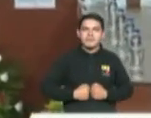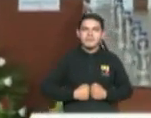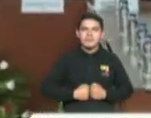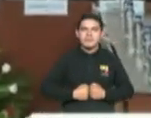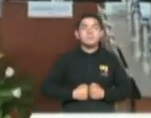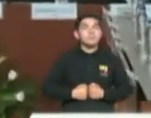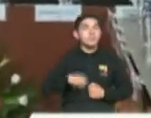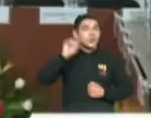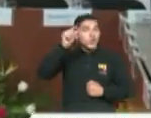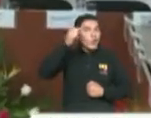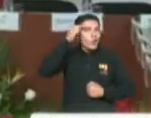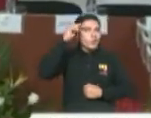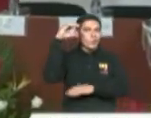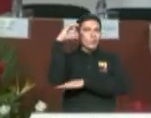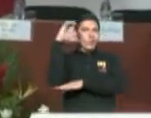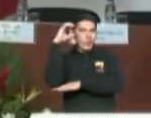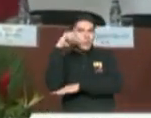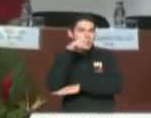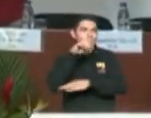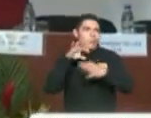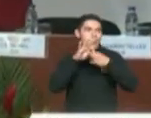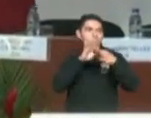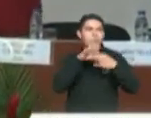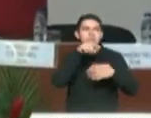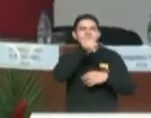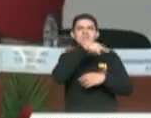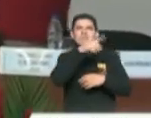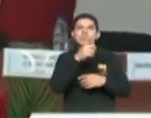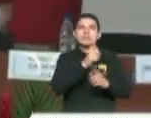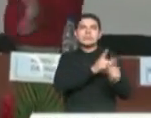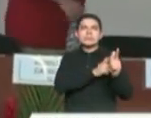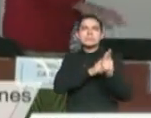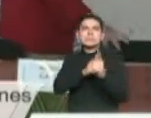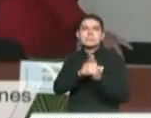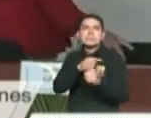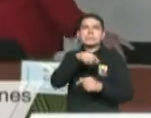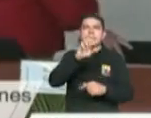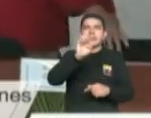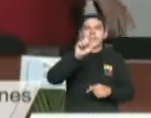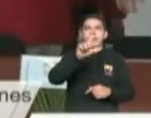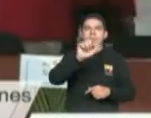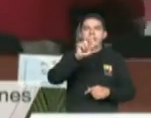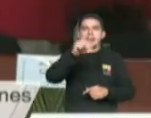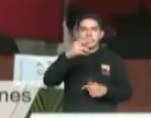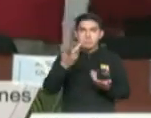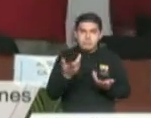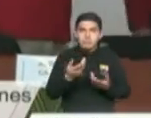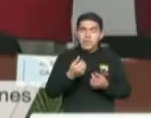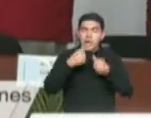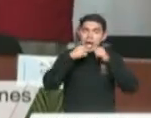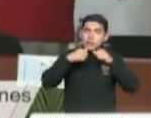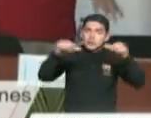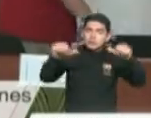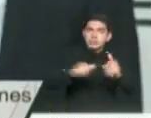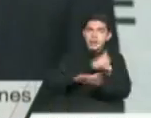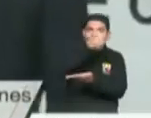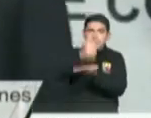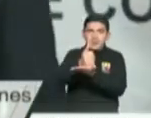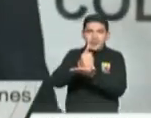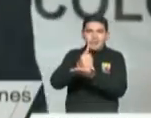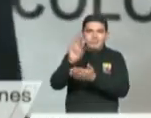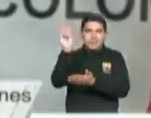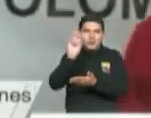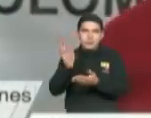el gobierno de colombia y la guerrilla del ejército de liberación nacional anunciaron el lunes en caracas el inicio de negociaciones de paz que podrían